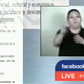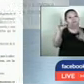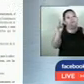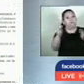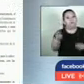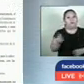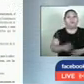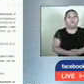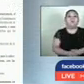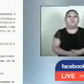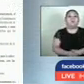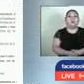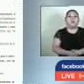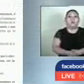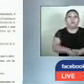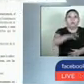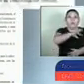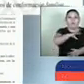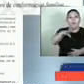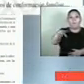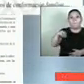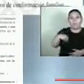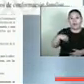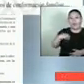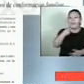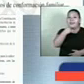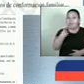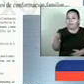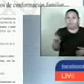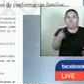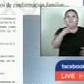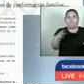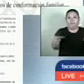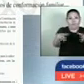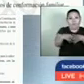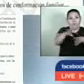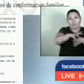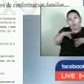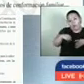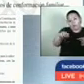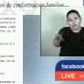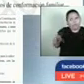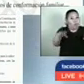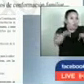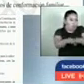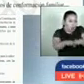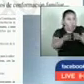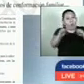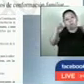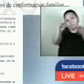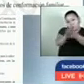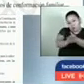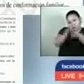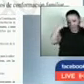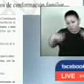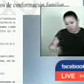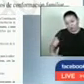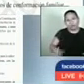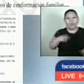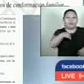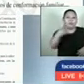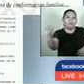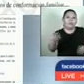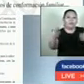económico. La familia se constituye por el matrimonio o por otros vínculos jurídicos y descansa